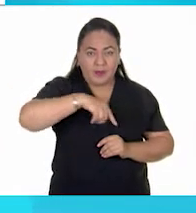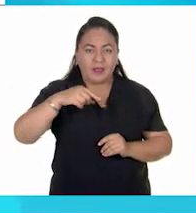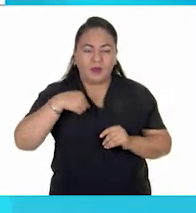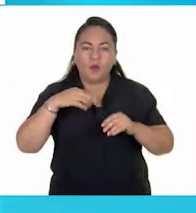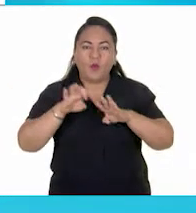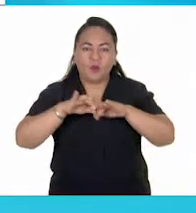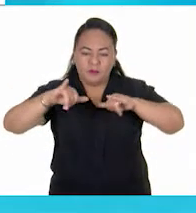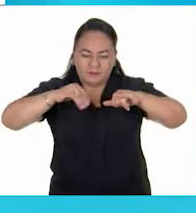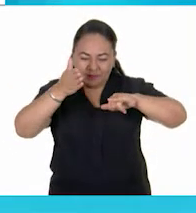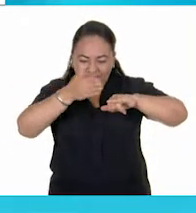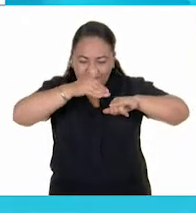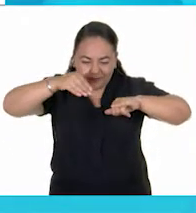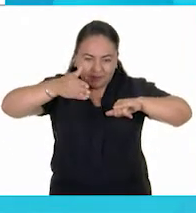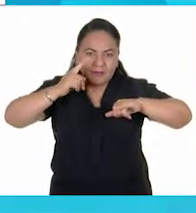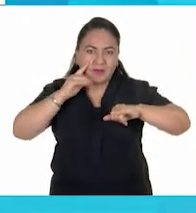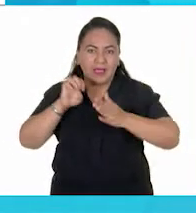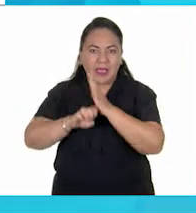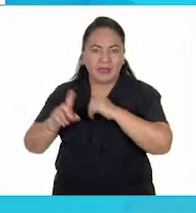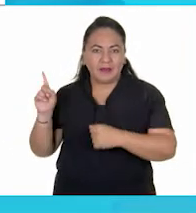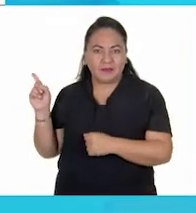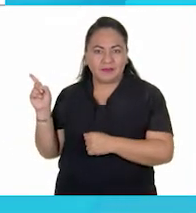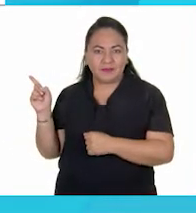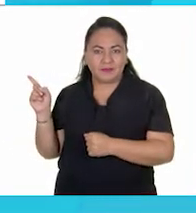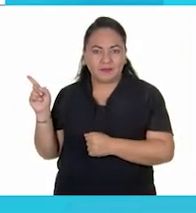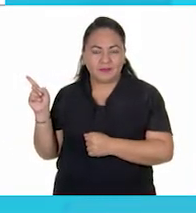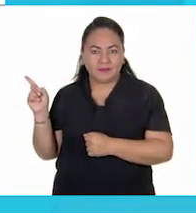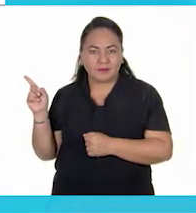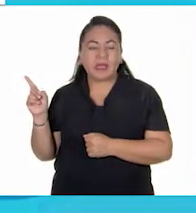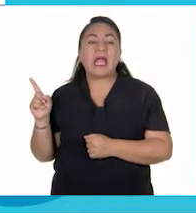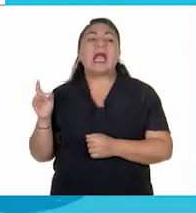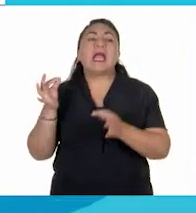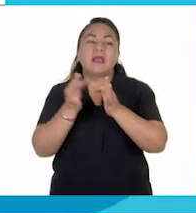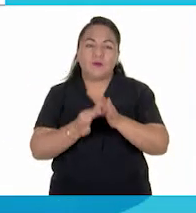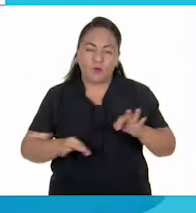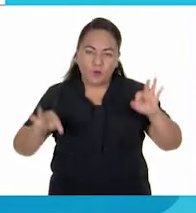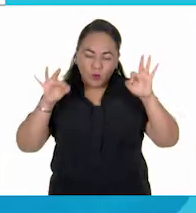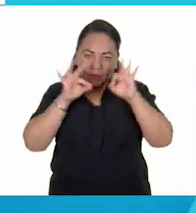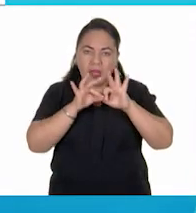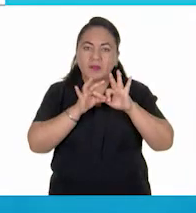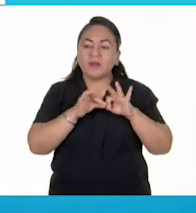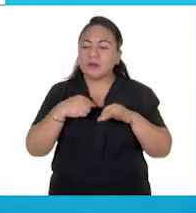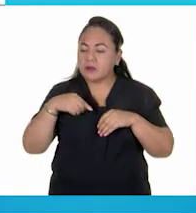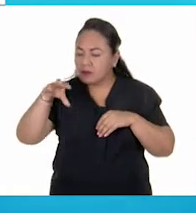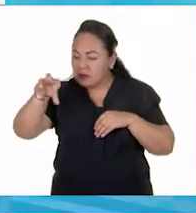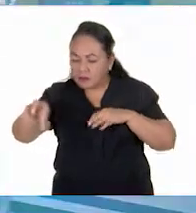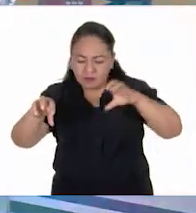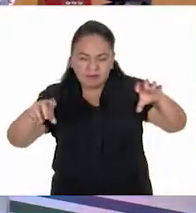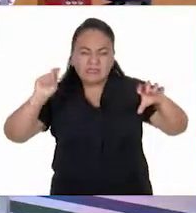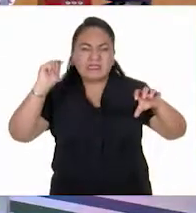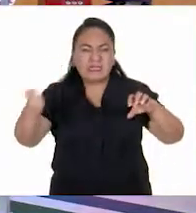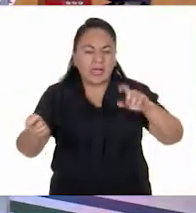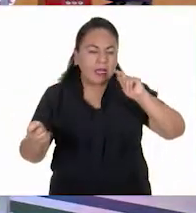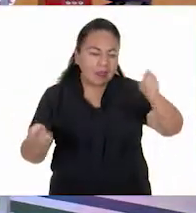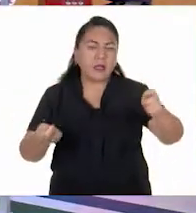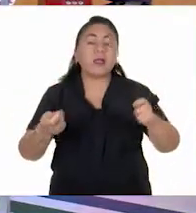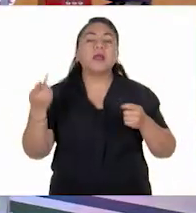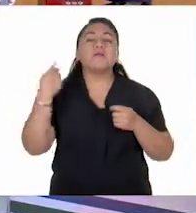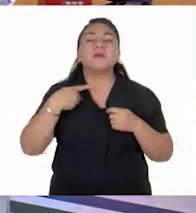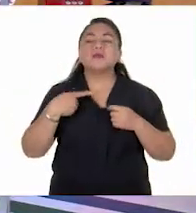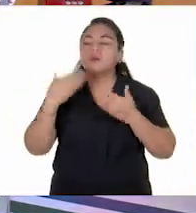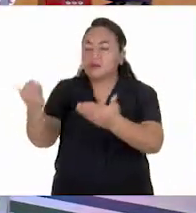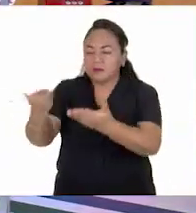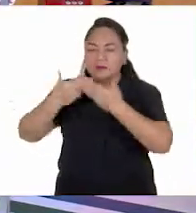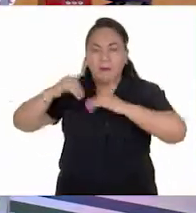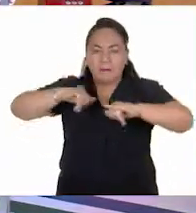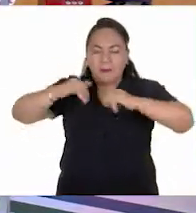un croquis, es importante que representemos estos lugares de referencia porque la persona que está viendo el